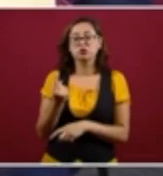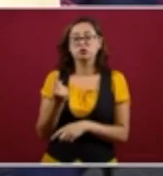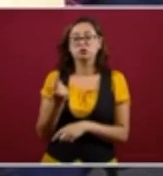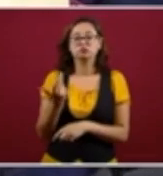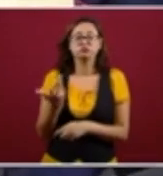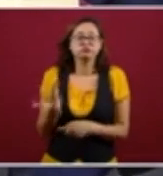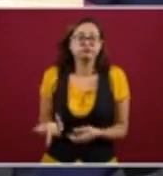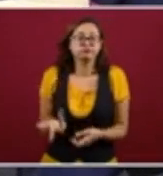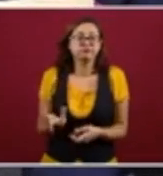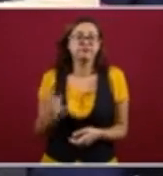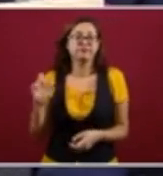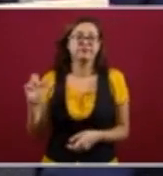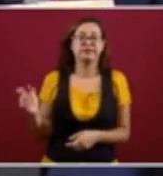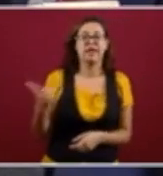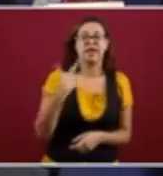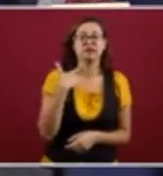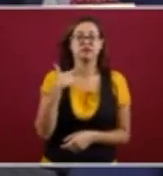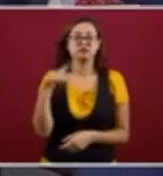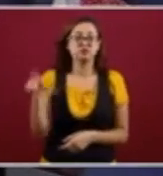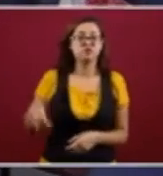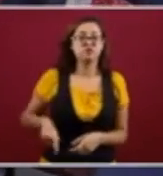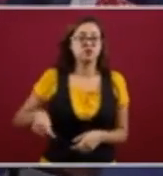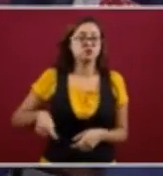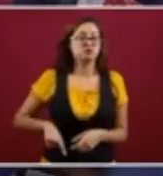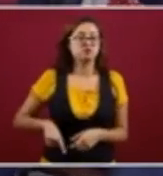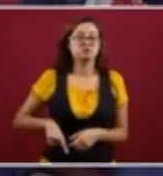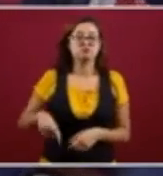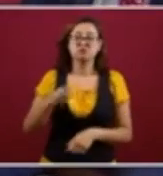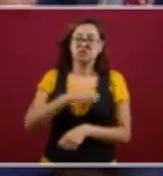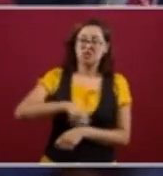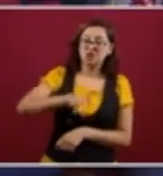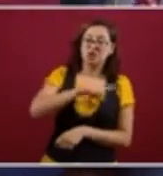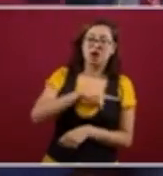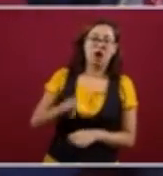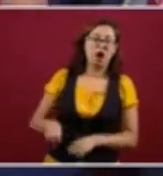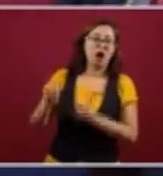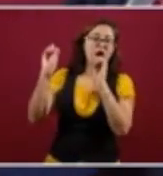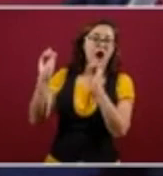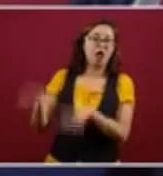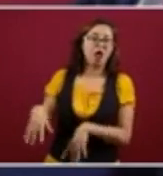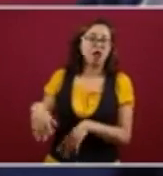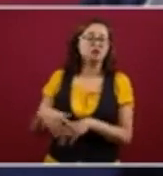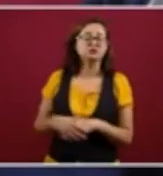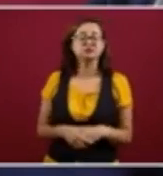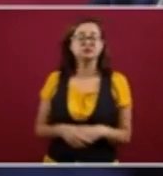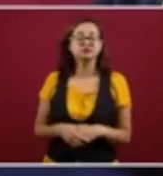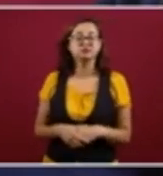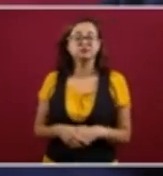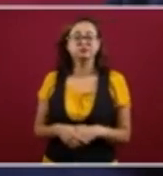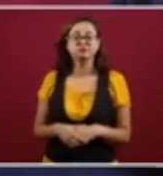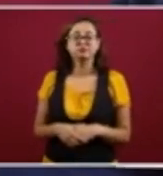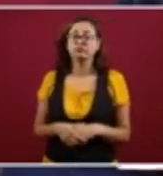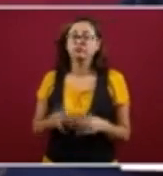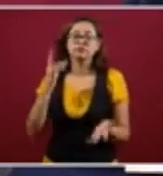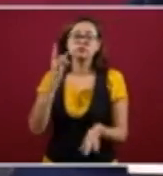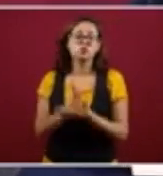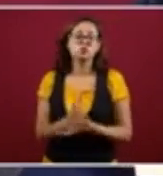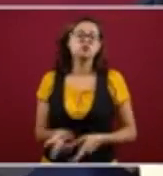tirado el sistema de salud, se dedicaron a